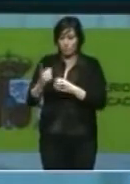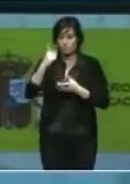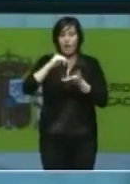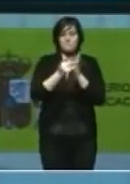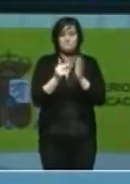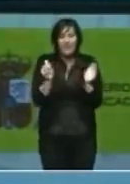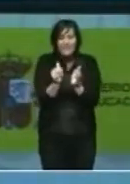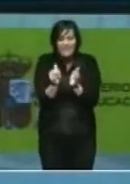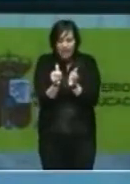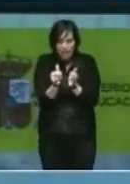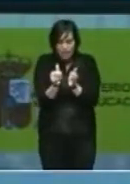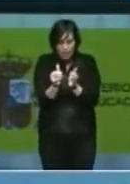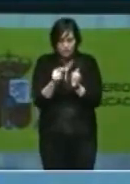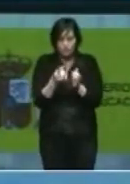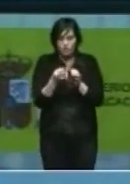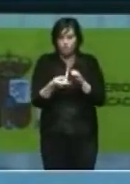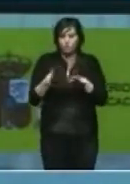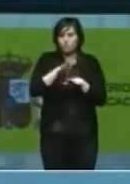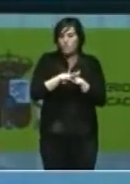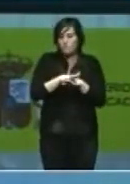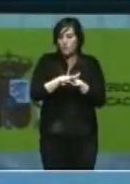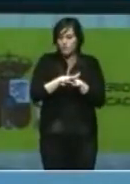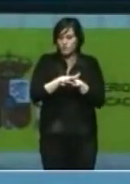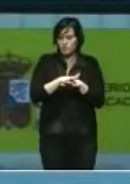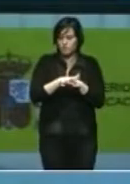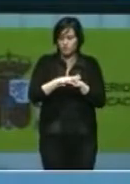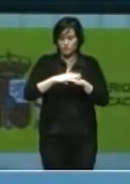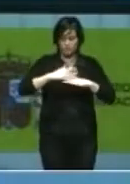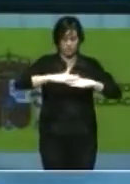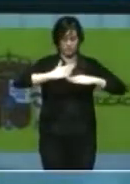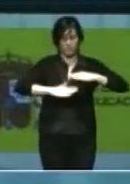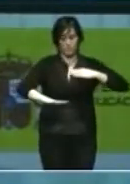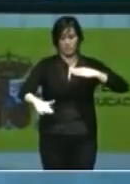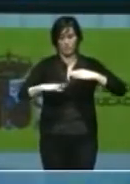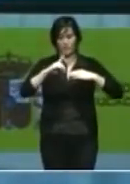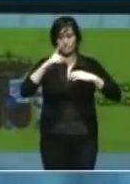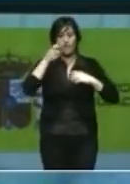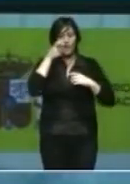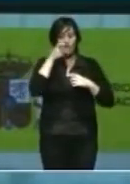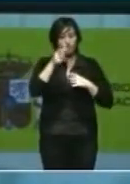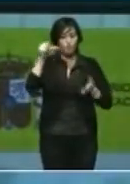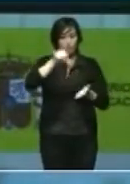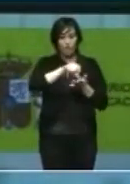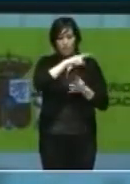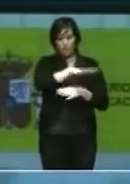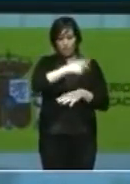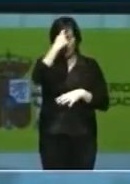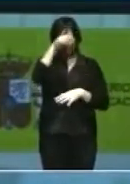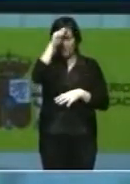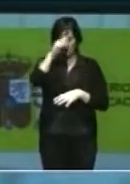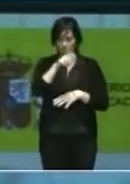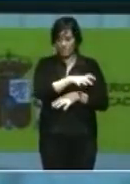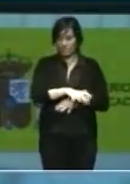maqueta que, digamos, superpone sobre el tejido suburbano de Dahlem, una de las zonas suburbiales de Berlín,